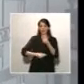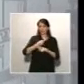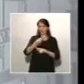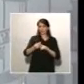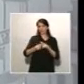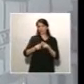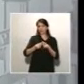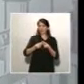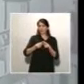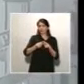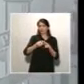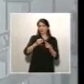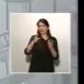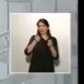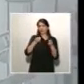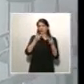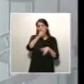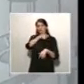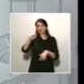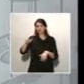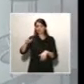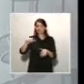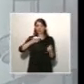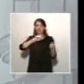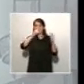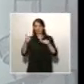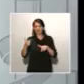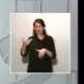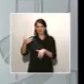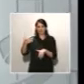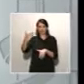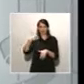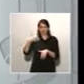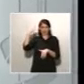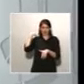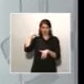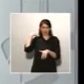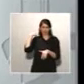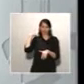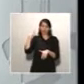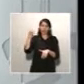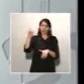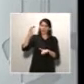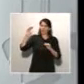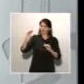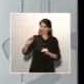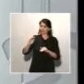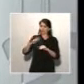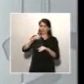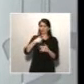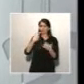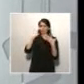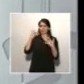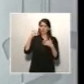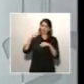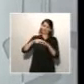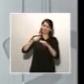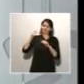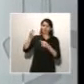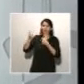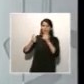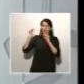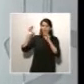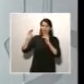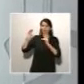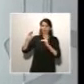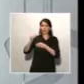al día anterior, un poquito menos. Vamos notando día a día que bajan los índices de movilidad. Estamos en el